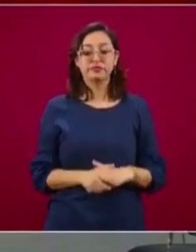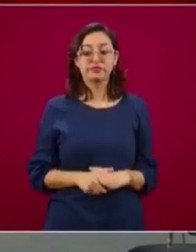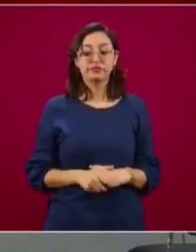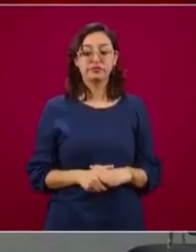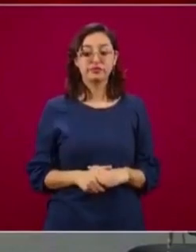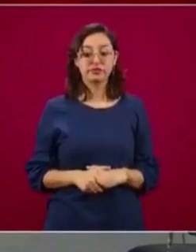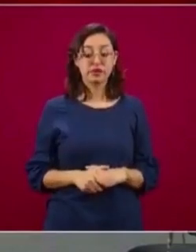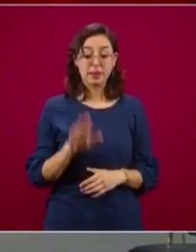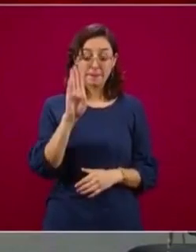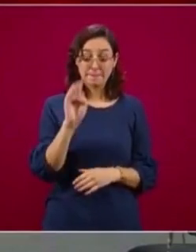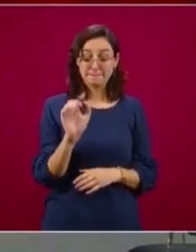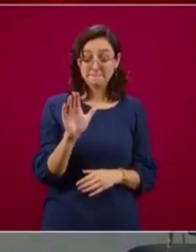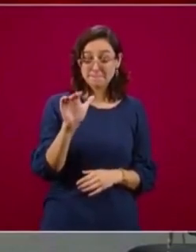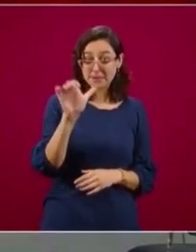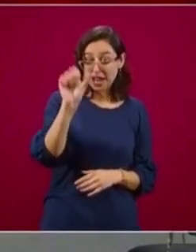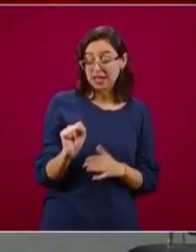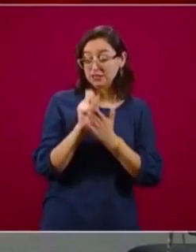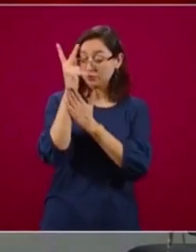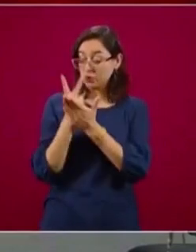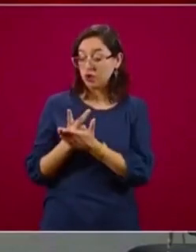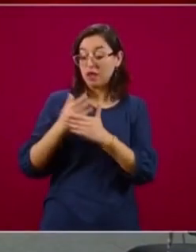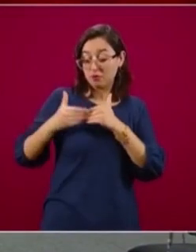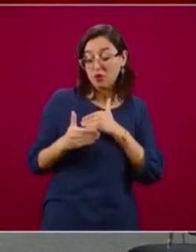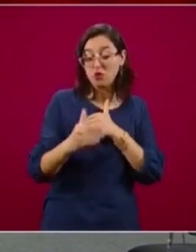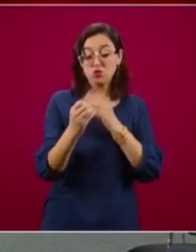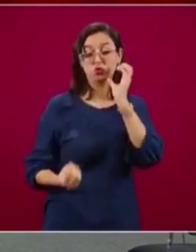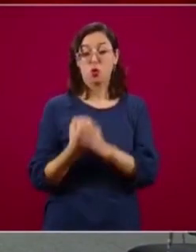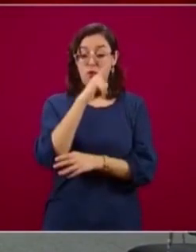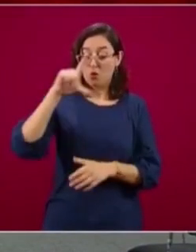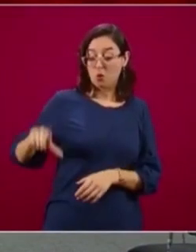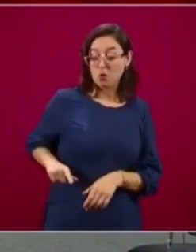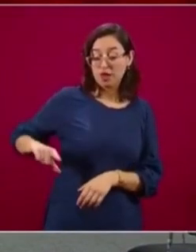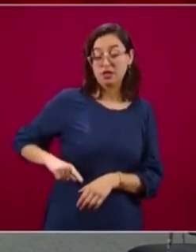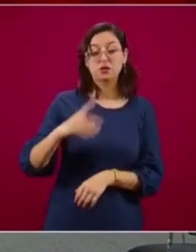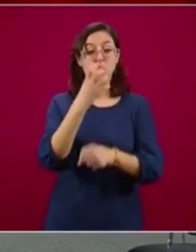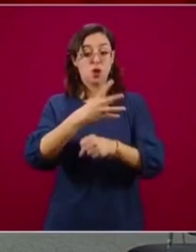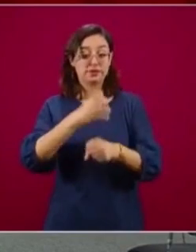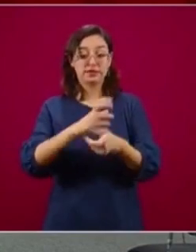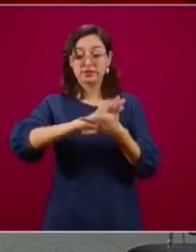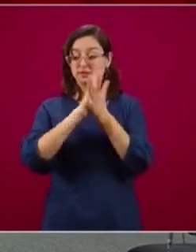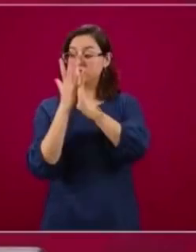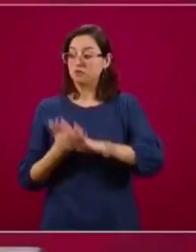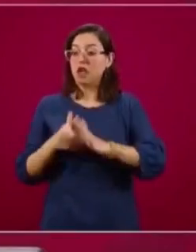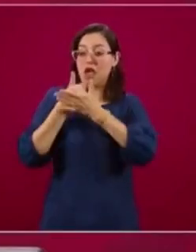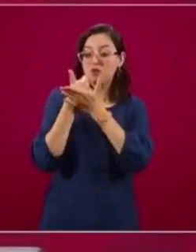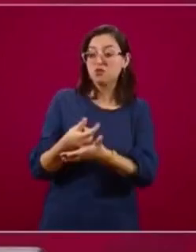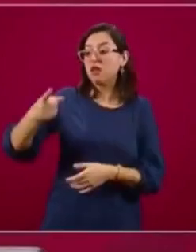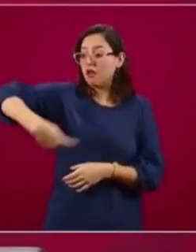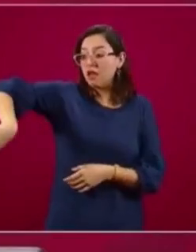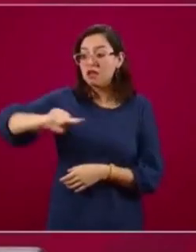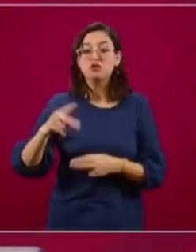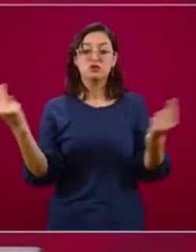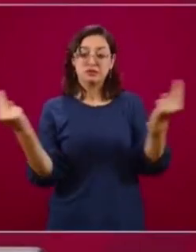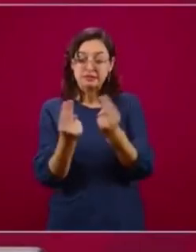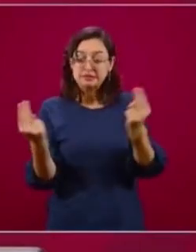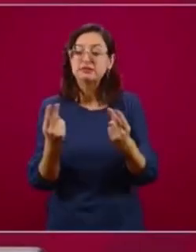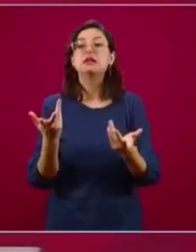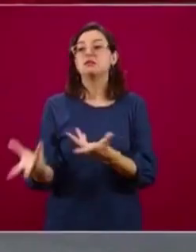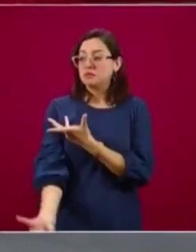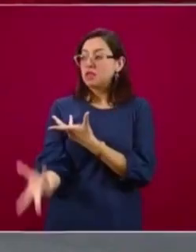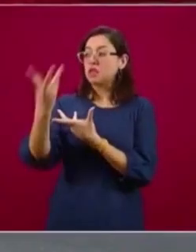inclusión a quien está excluido y visibilidad a quien antes era ignorado